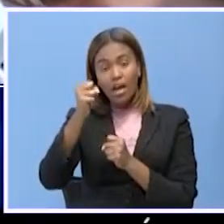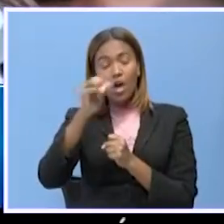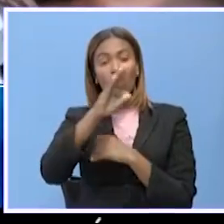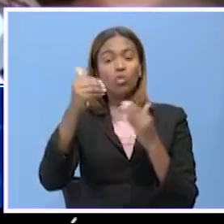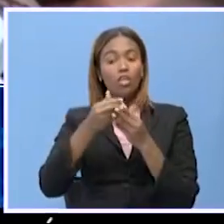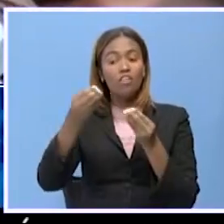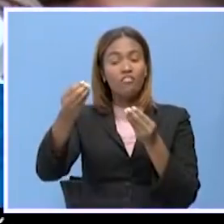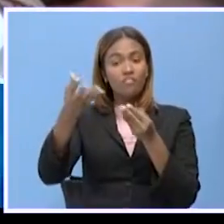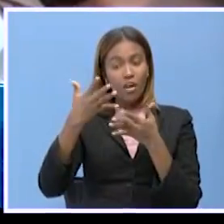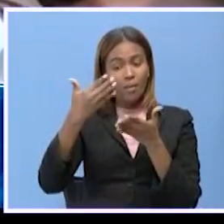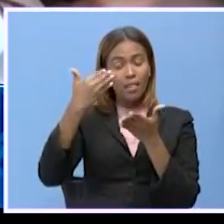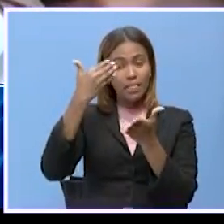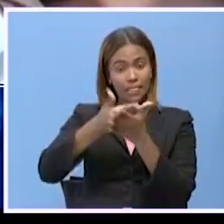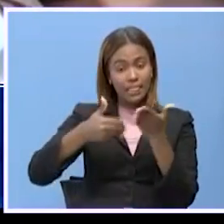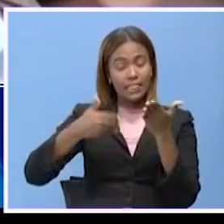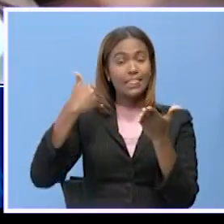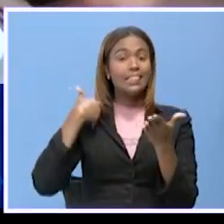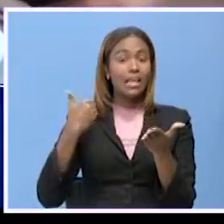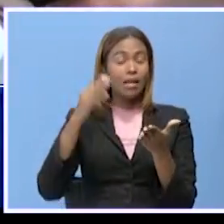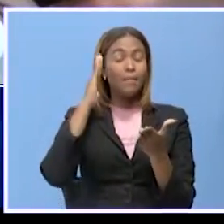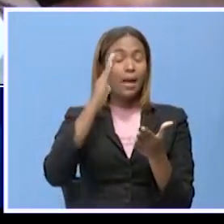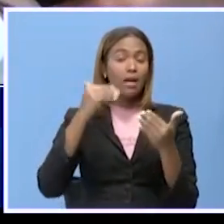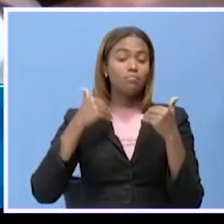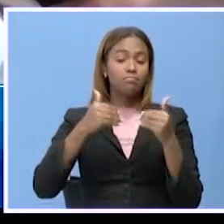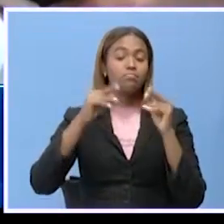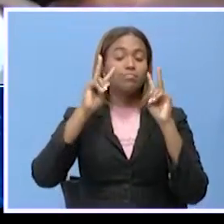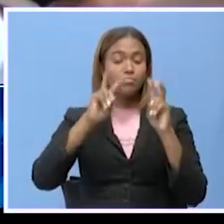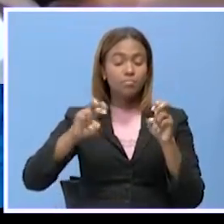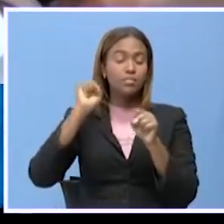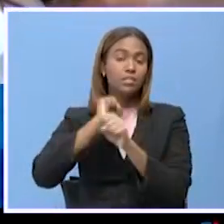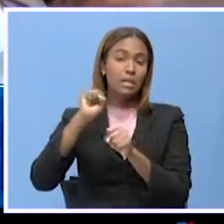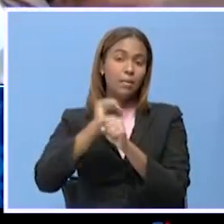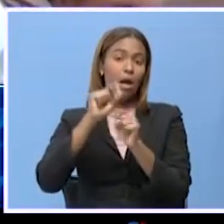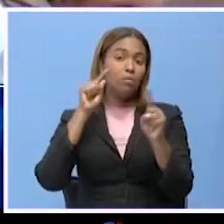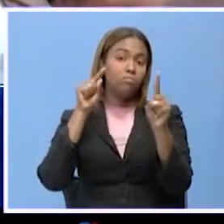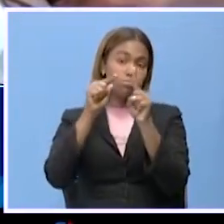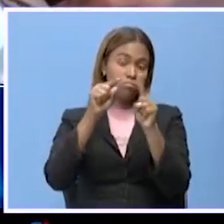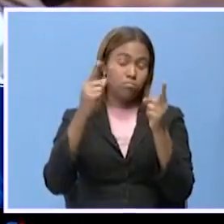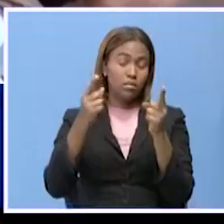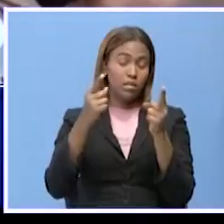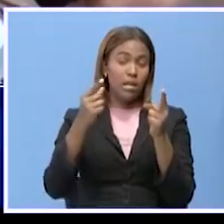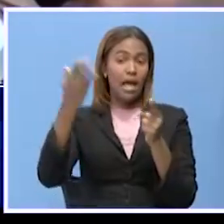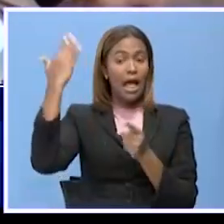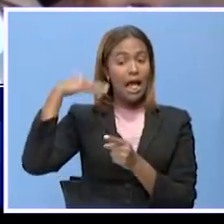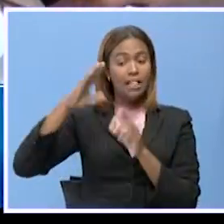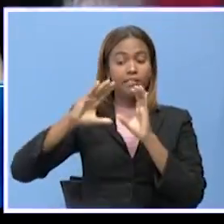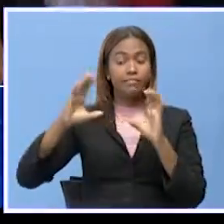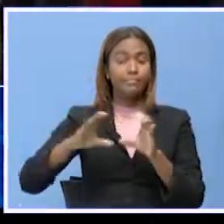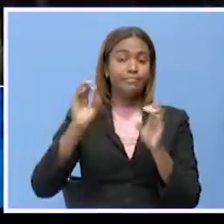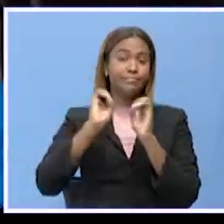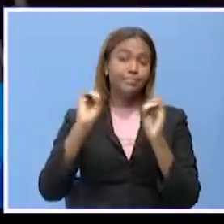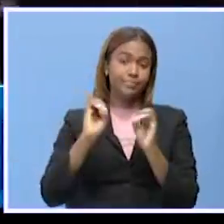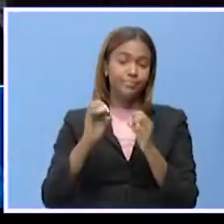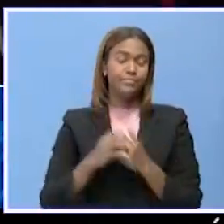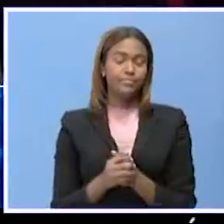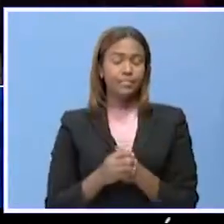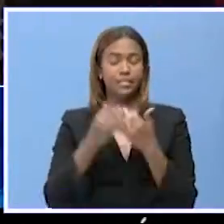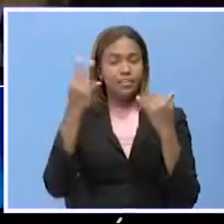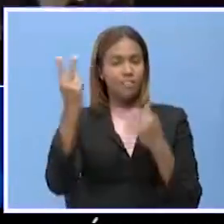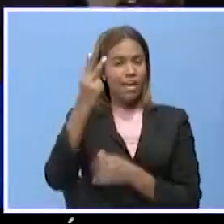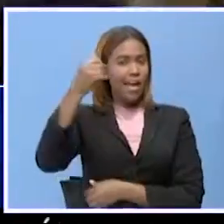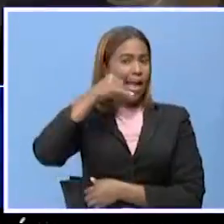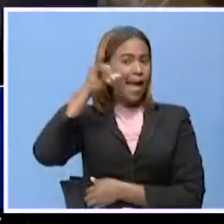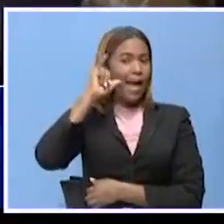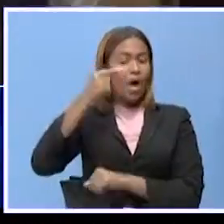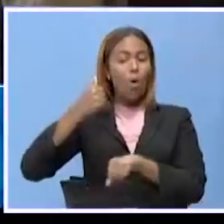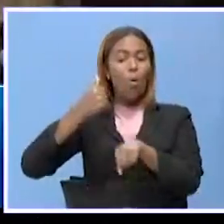toda la información que se ha recibido, que se haga un trabajo objetivo que no se hizo en aquella ocasión. Este viernes se le impuso